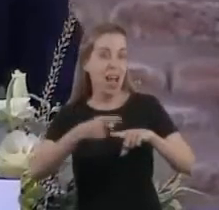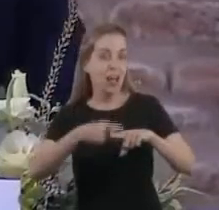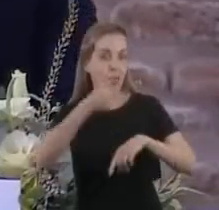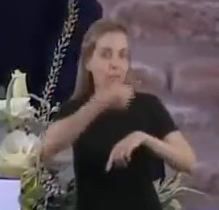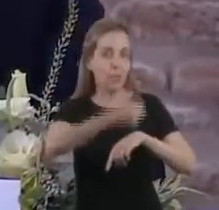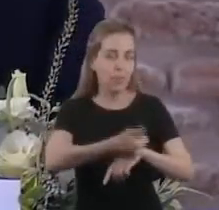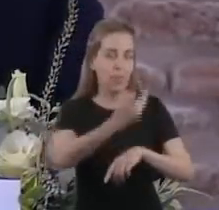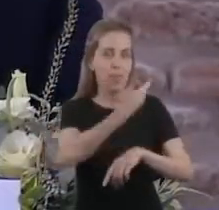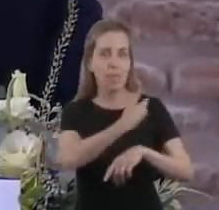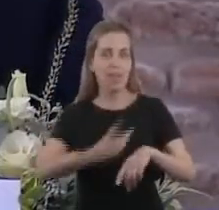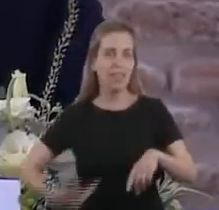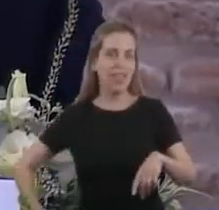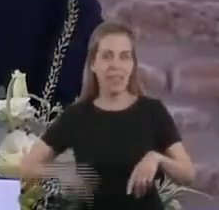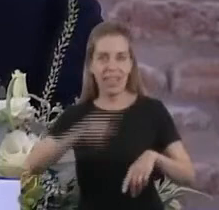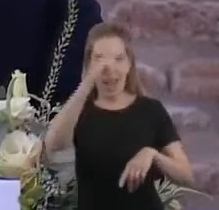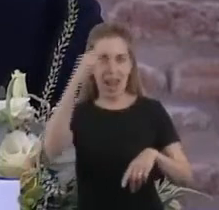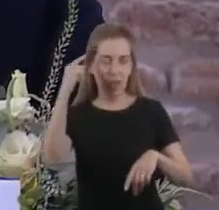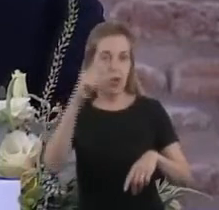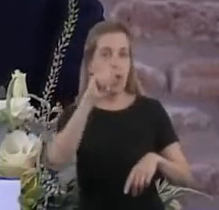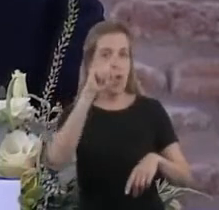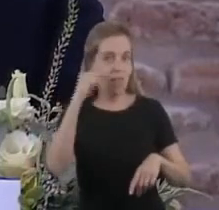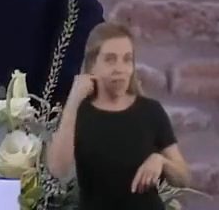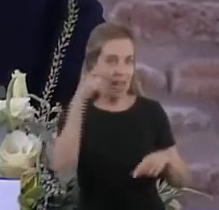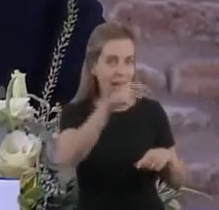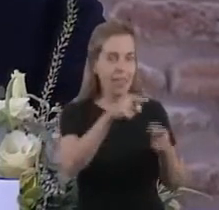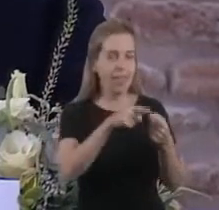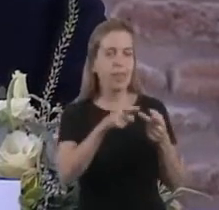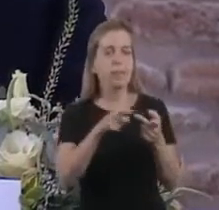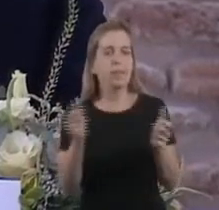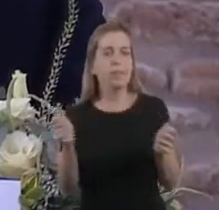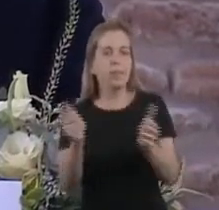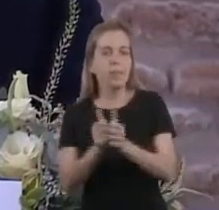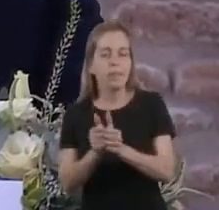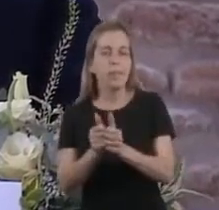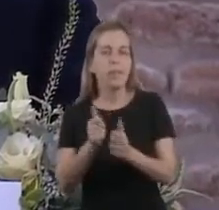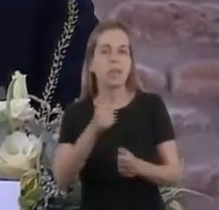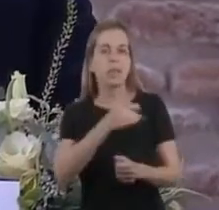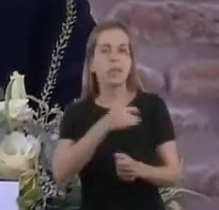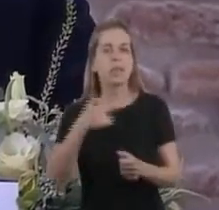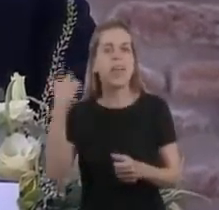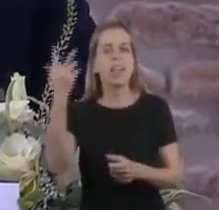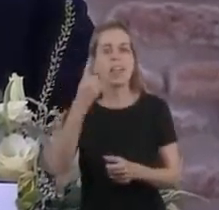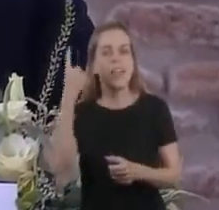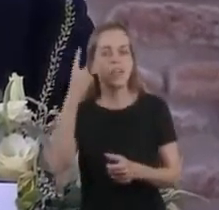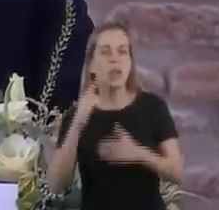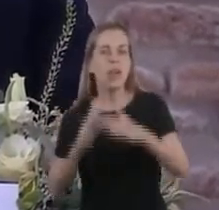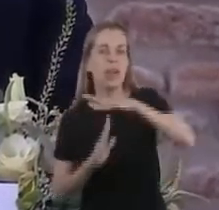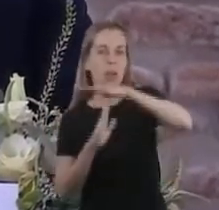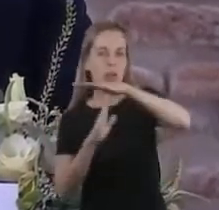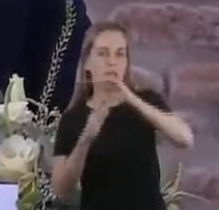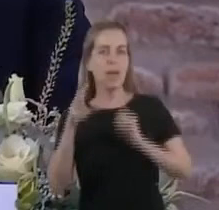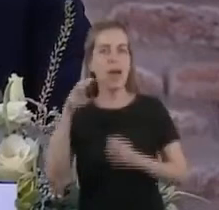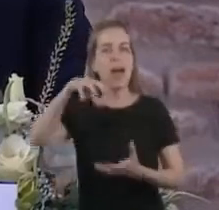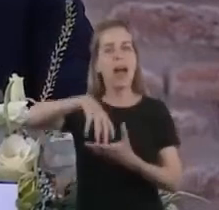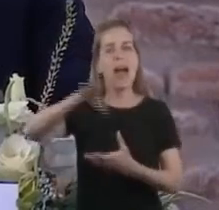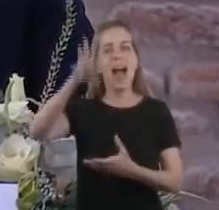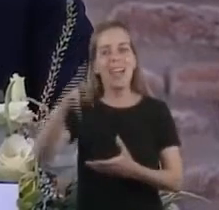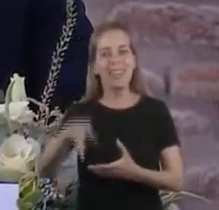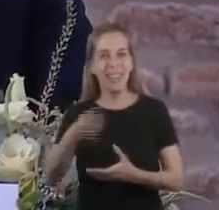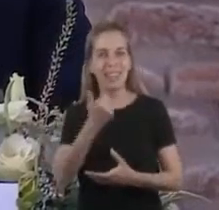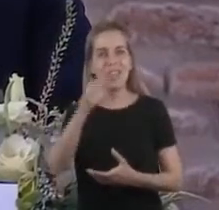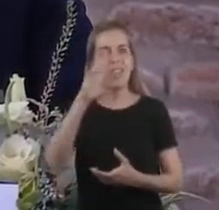señor Presidente de la Nación, Alberto Fernández. Lo acompaña la señora Directora Ejecutiva de la ANSES,